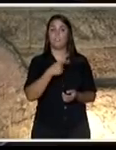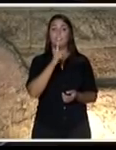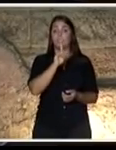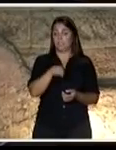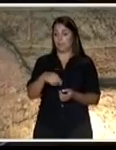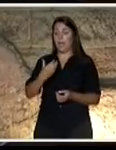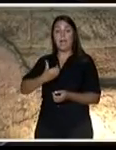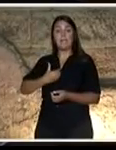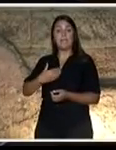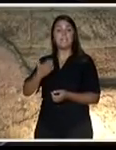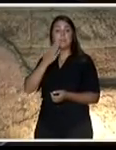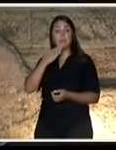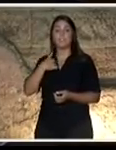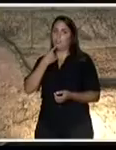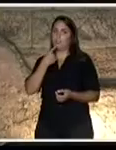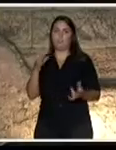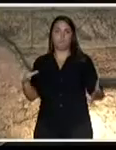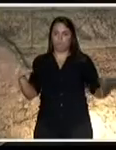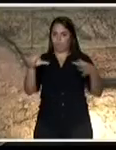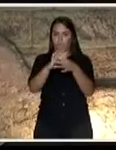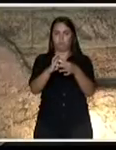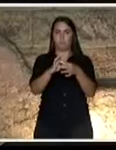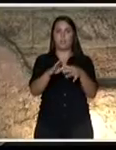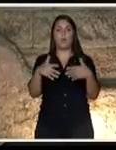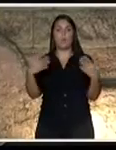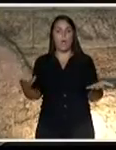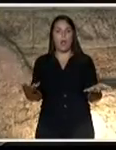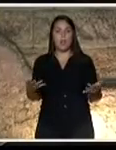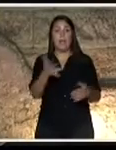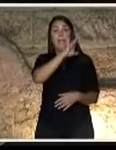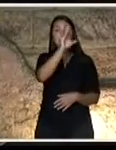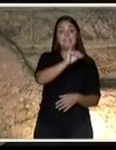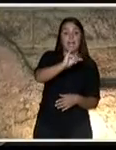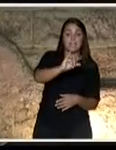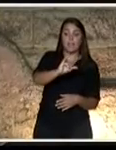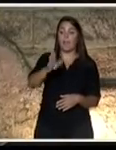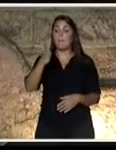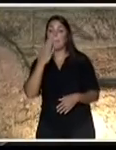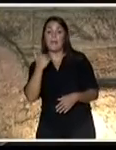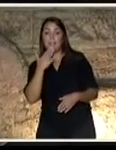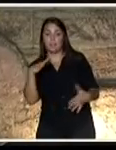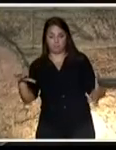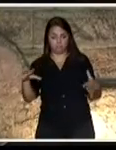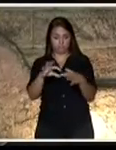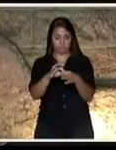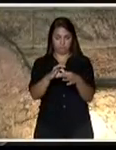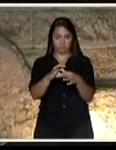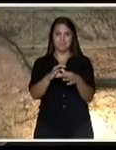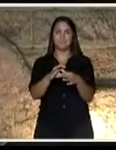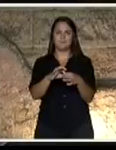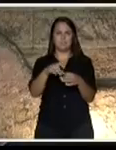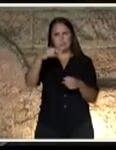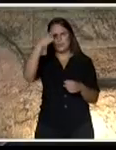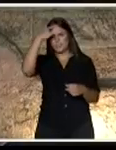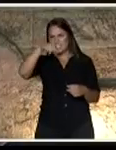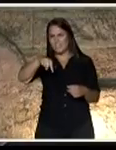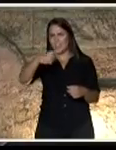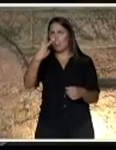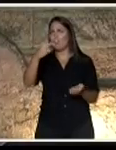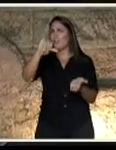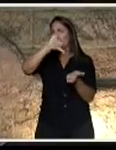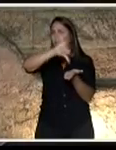oye, tenemos que hermanar a las dos ciudades. Y dice, ¿cuáles? Itálica y Emérita. Pero ¿sabéis que en un mismo imperio había dos ciudades